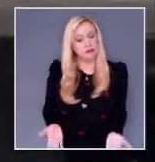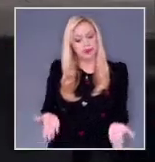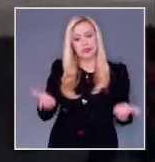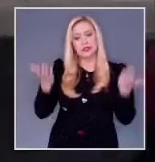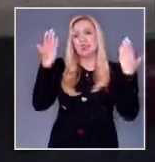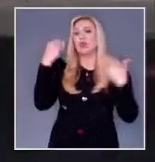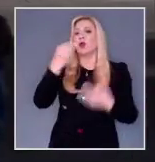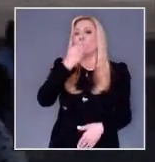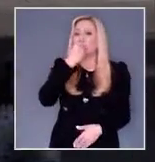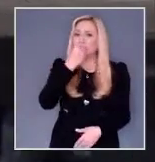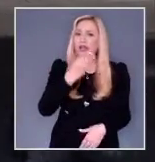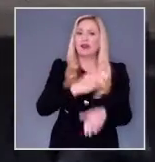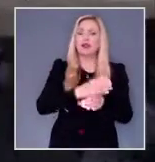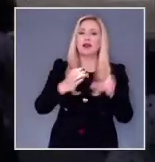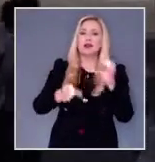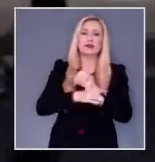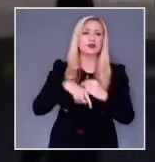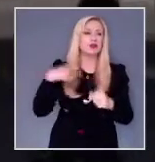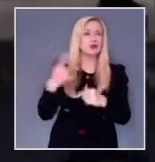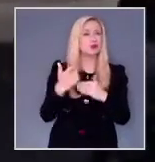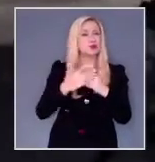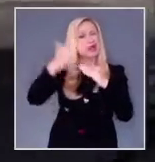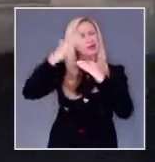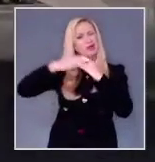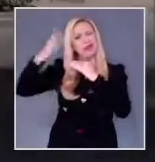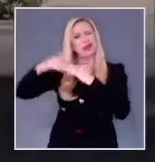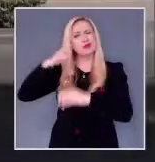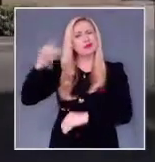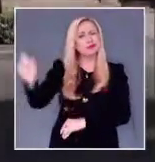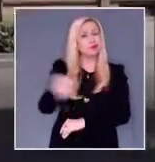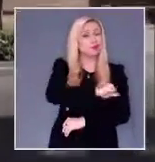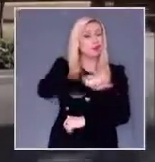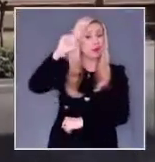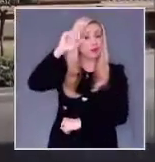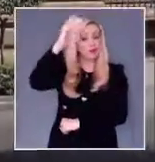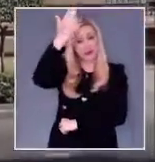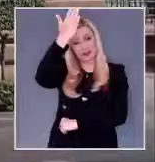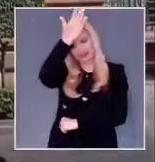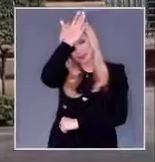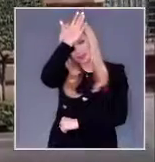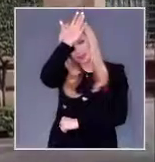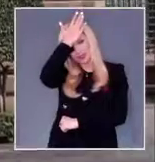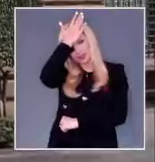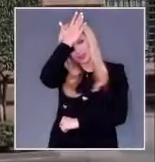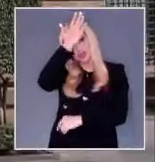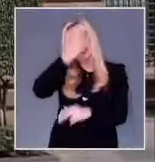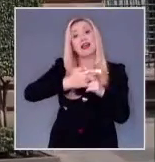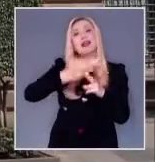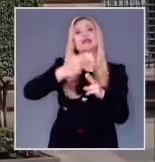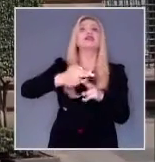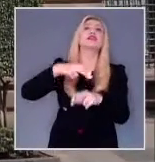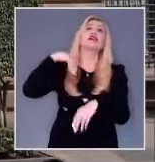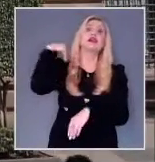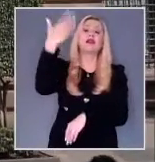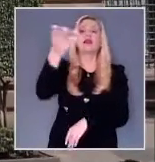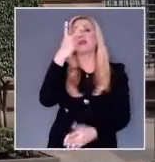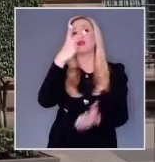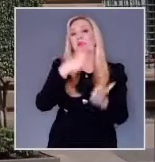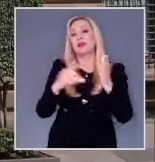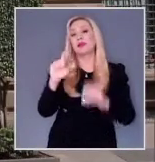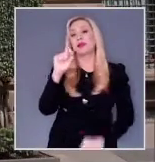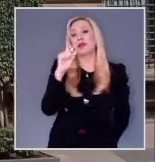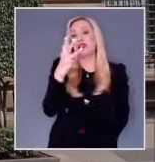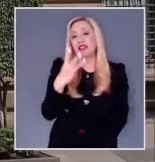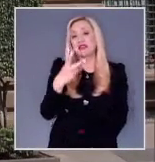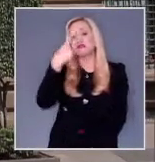menos crecimiento económico y más inflación hasta el 2023 pronóstico el